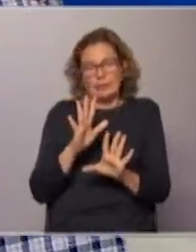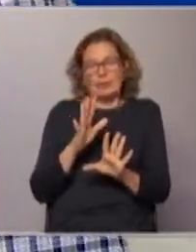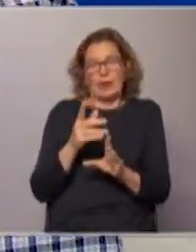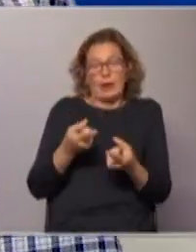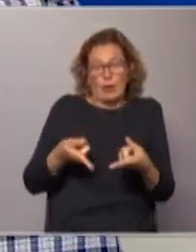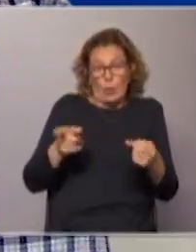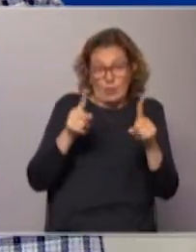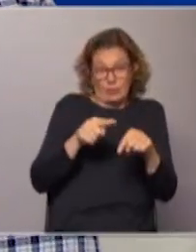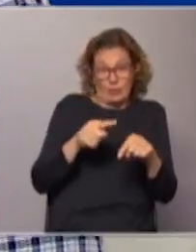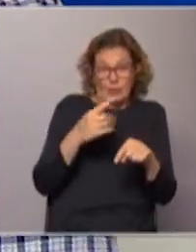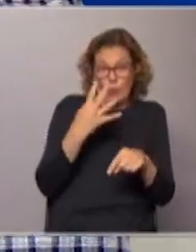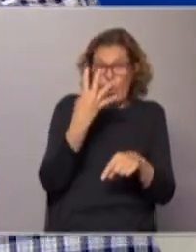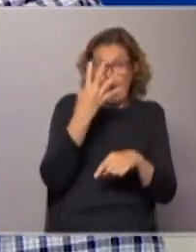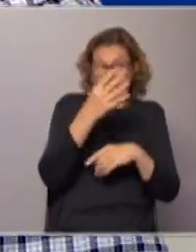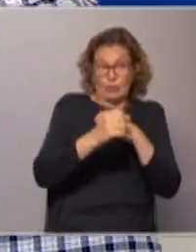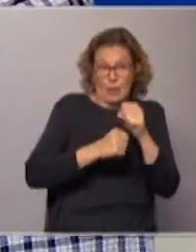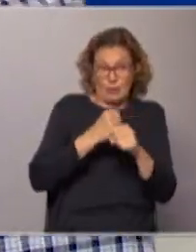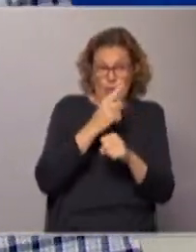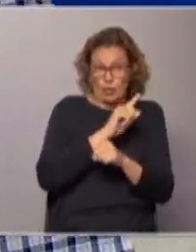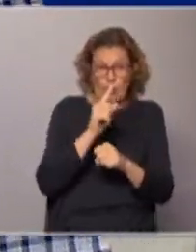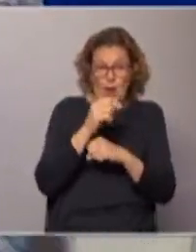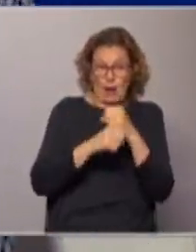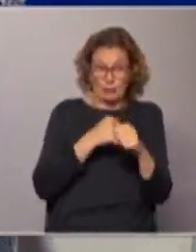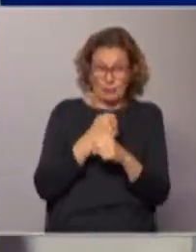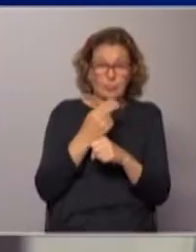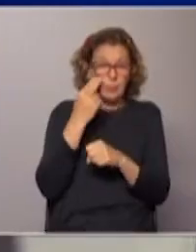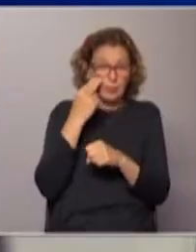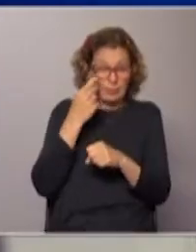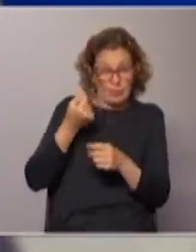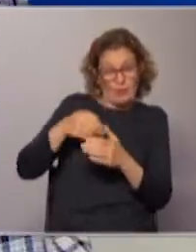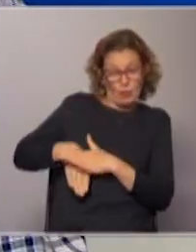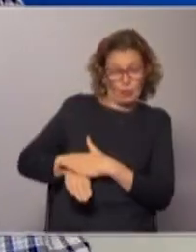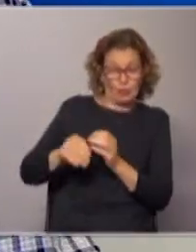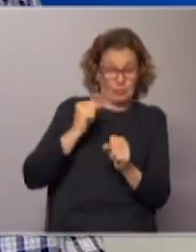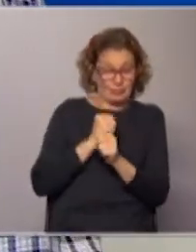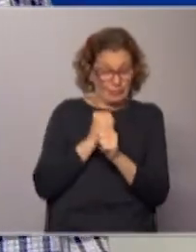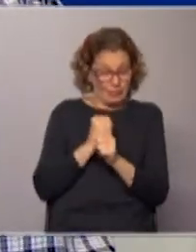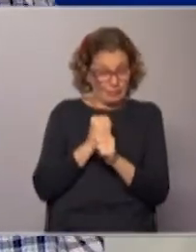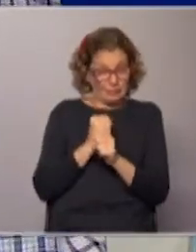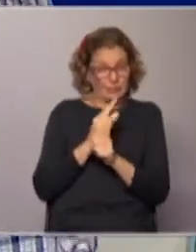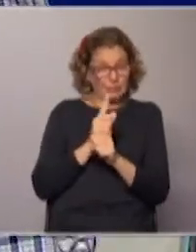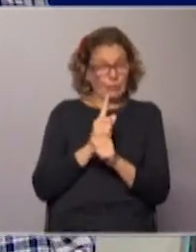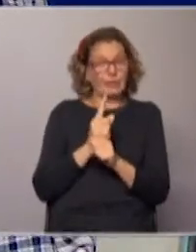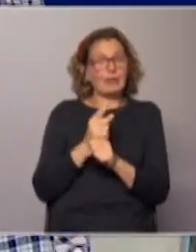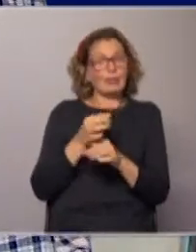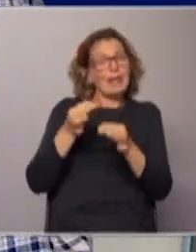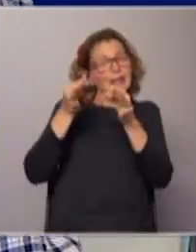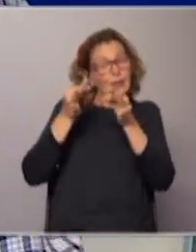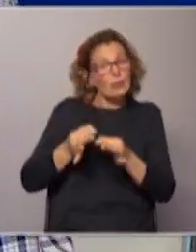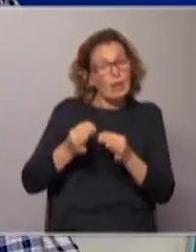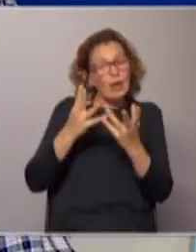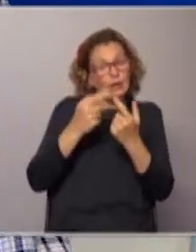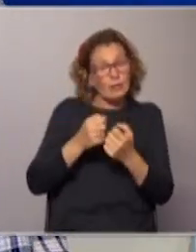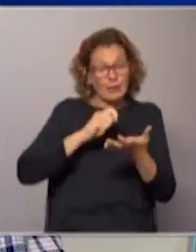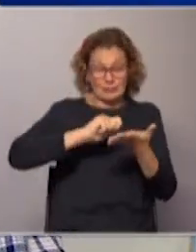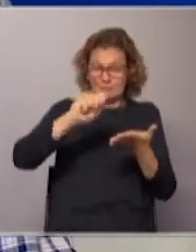que la recuperación sea cuatrienal y no anual un problema para el bolsillo los trabajadores muy grandes sino que además no está asegurada por la forma